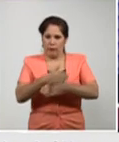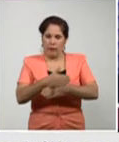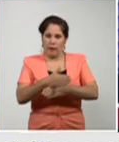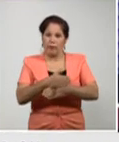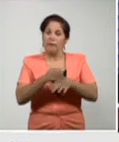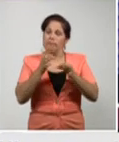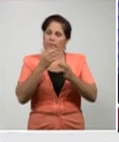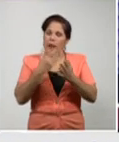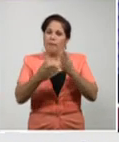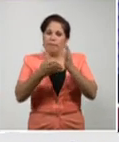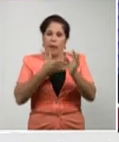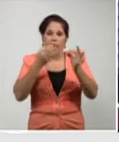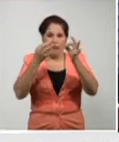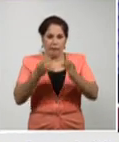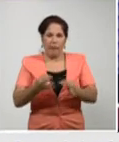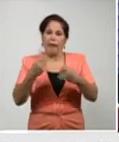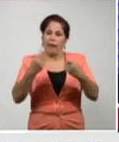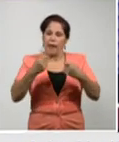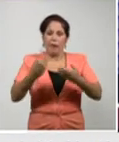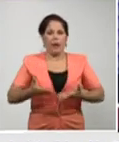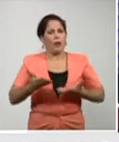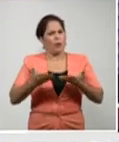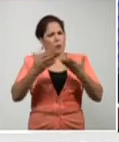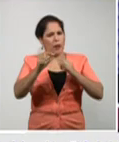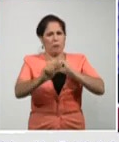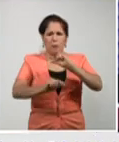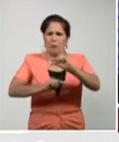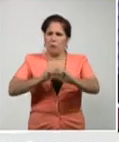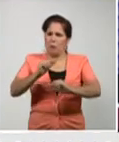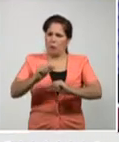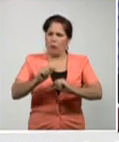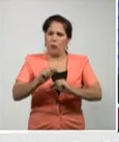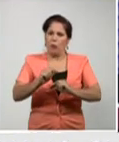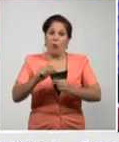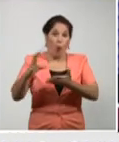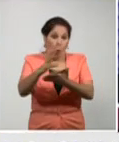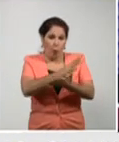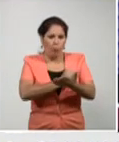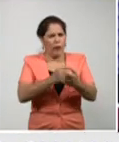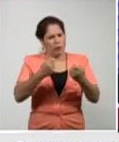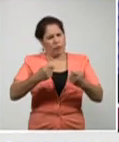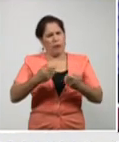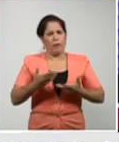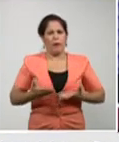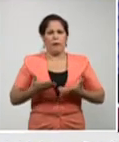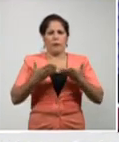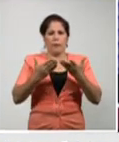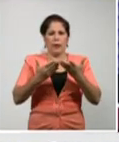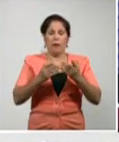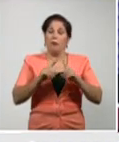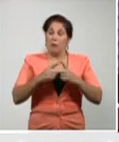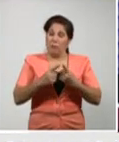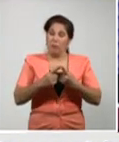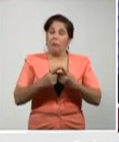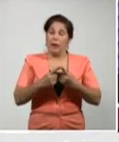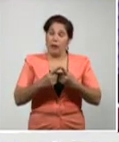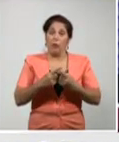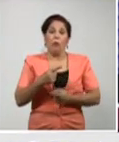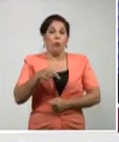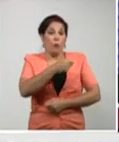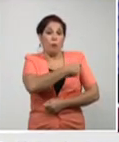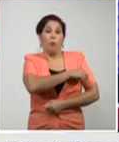realmente se debe de recuperar, si no todos, por lo menos una buena parte. Pero no niego, y creo que la